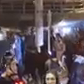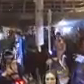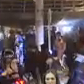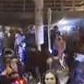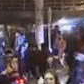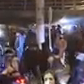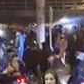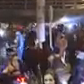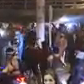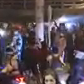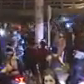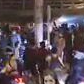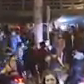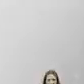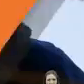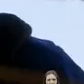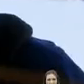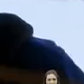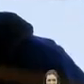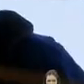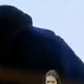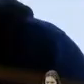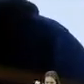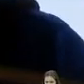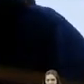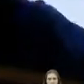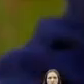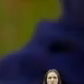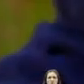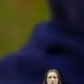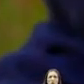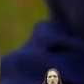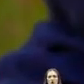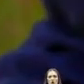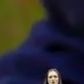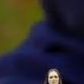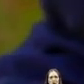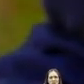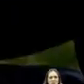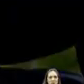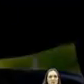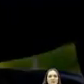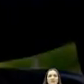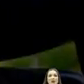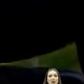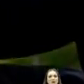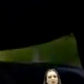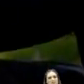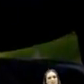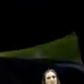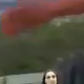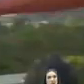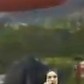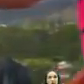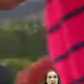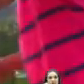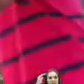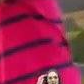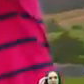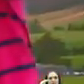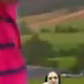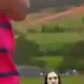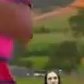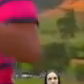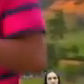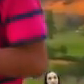asesinadas durante las protestas sociales. Lecheros en alerta advierten reducción en la producción del alimento, lo que podría afectar al alza